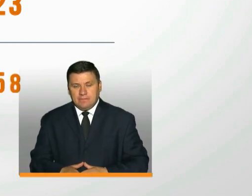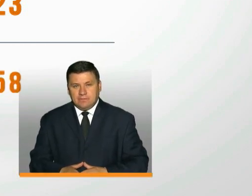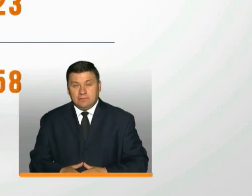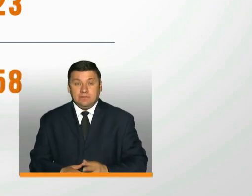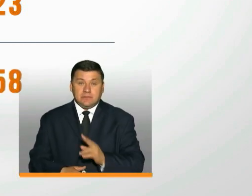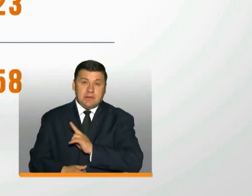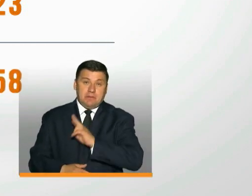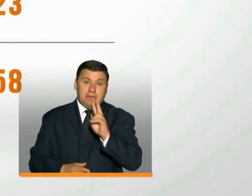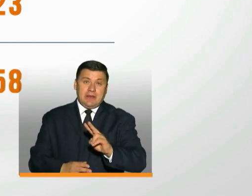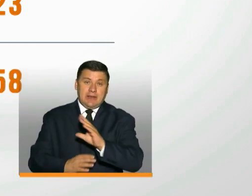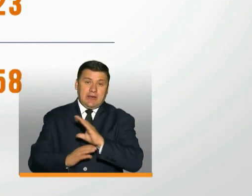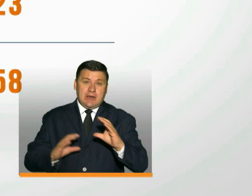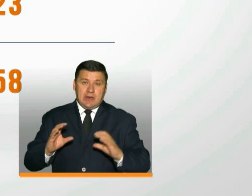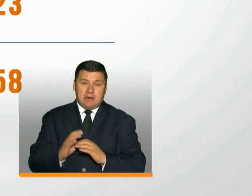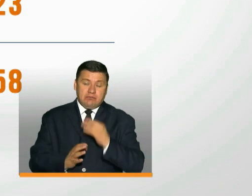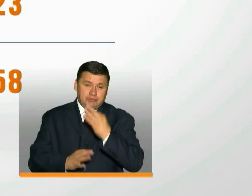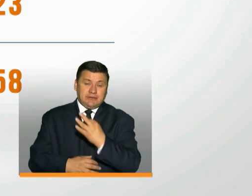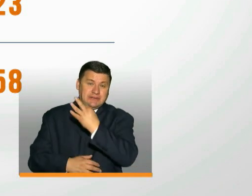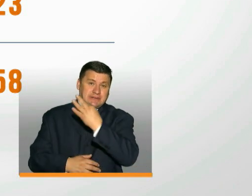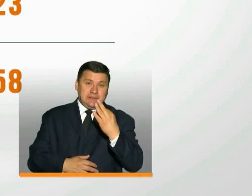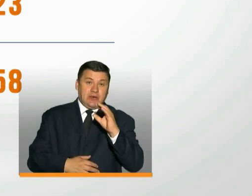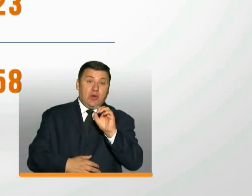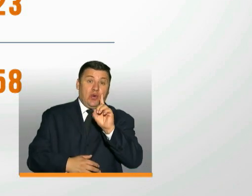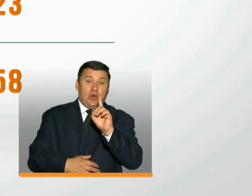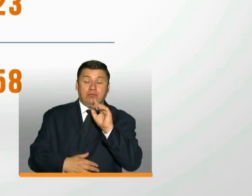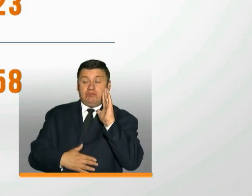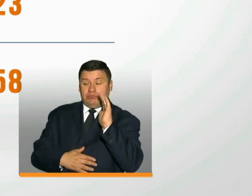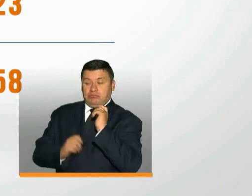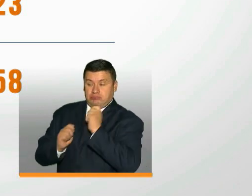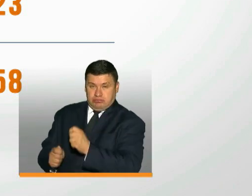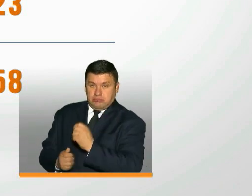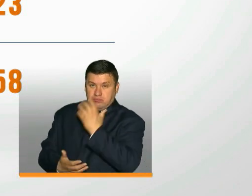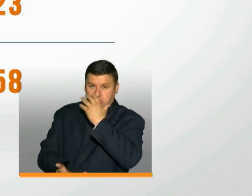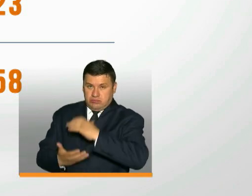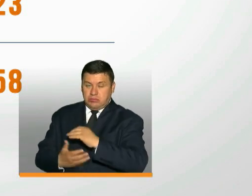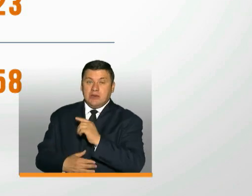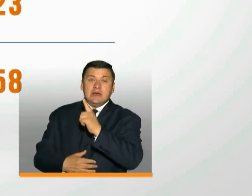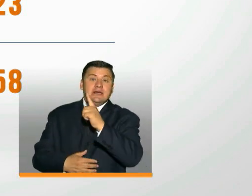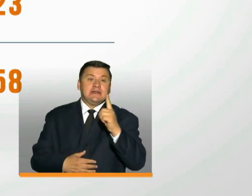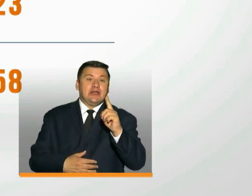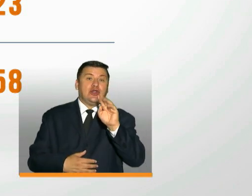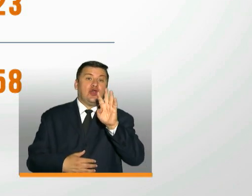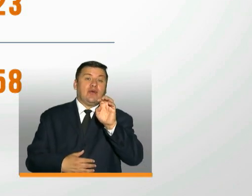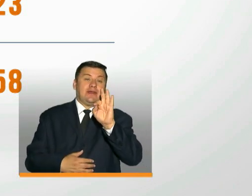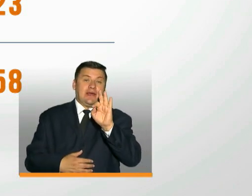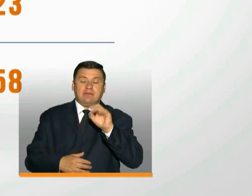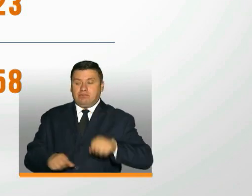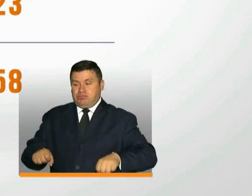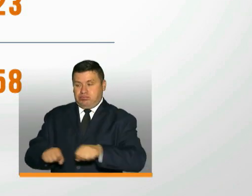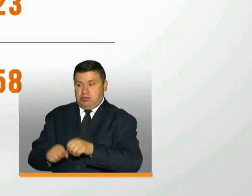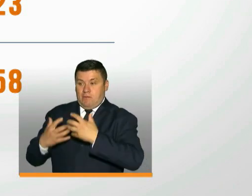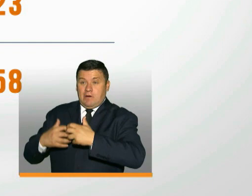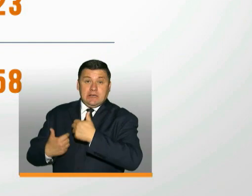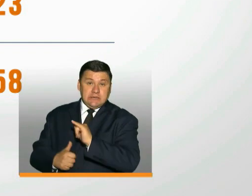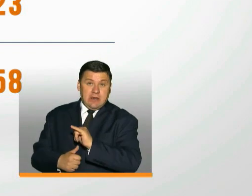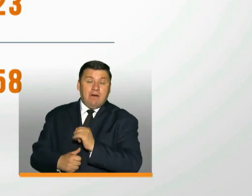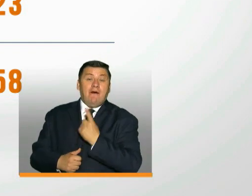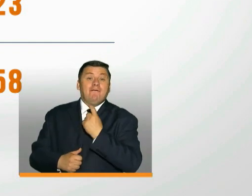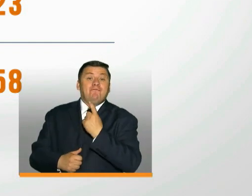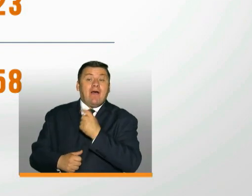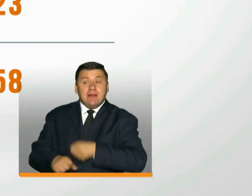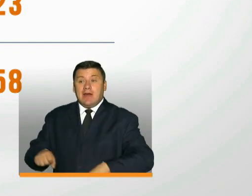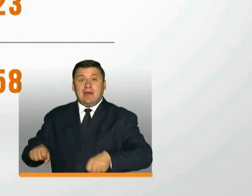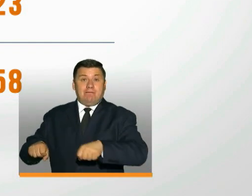En el Valle del Cauca, 301 ventiladores asignados, 193 han sido instalados, y en sitio